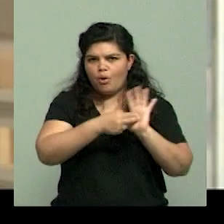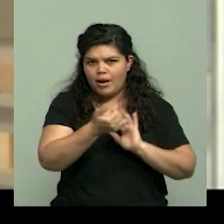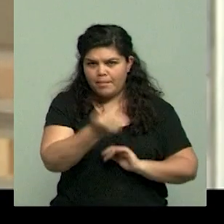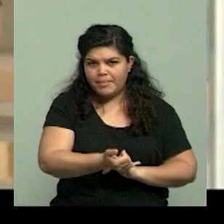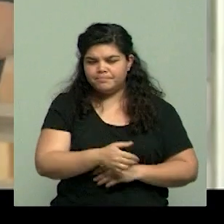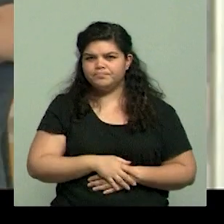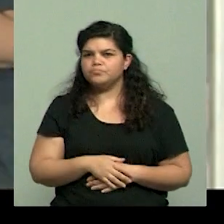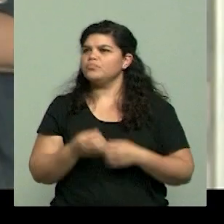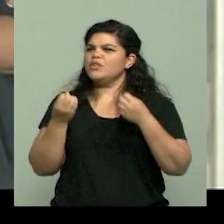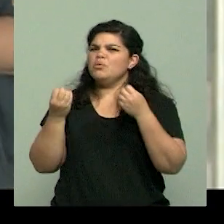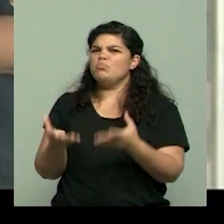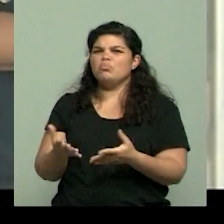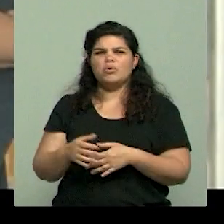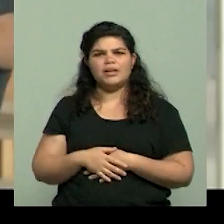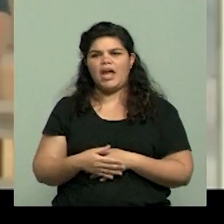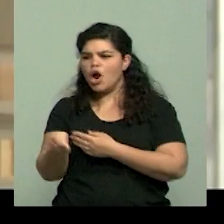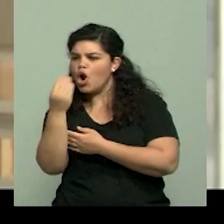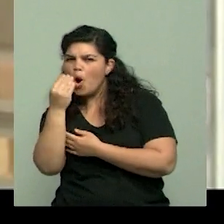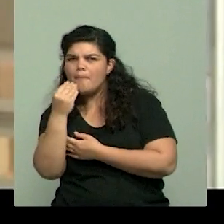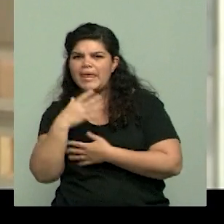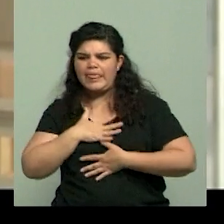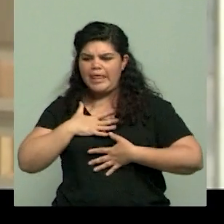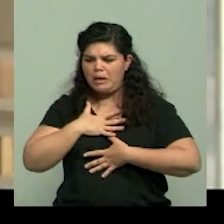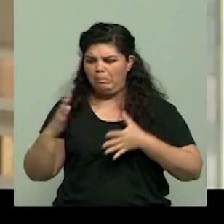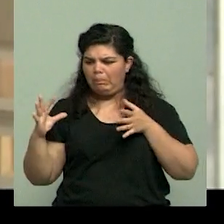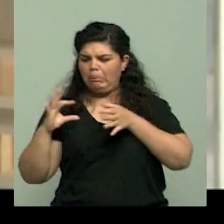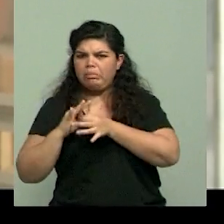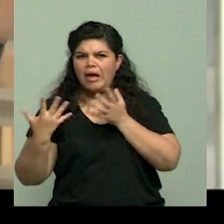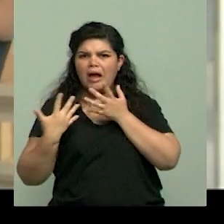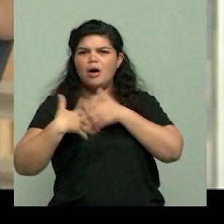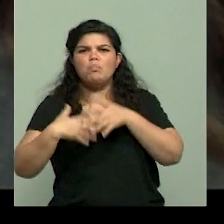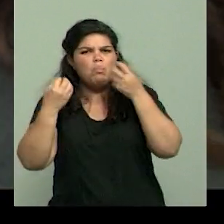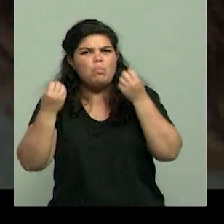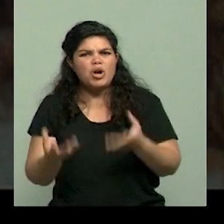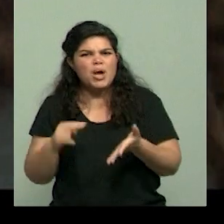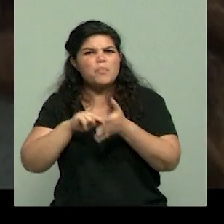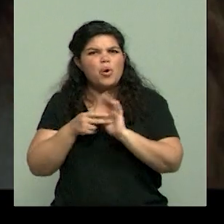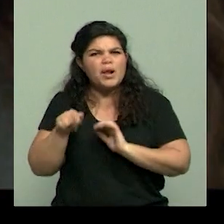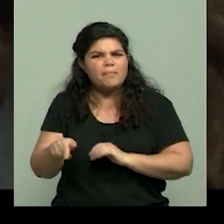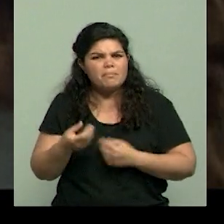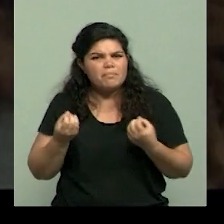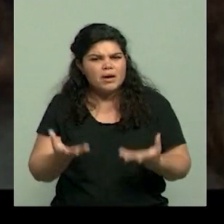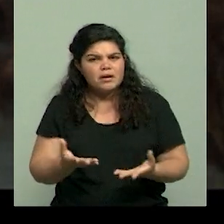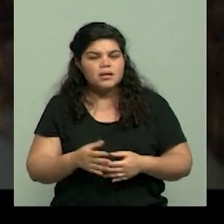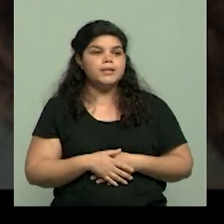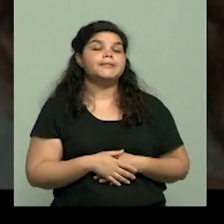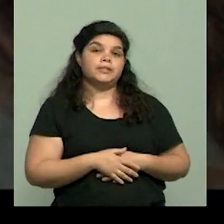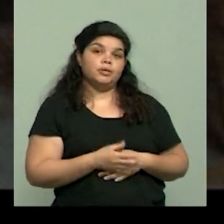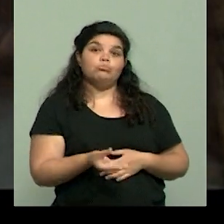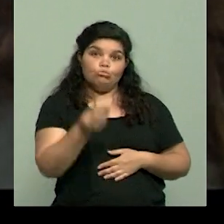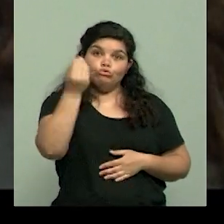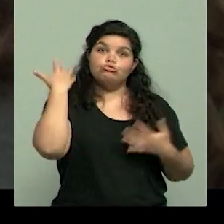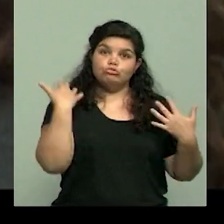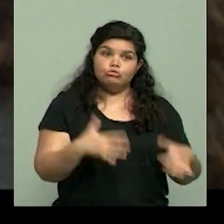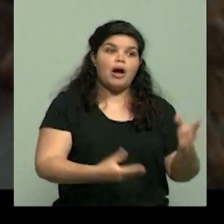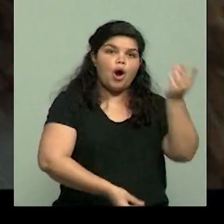comida? Bueno, la relación con la comida es algo complejo, muchas veces se utiliza como un escape, ¿sí? Sobre todo